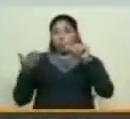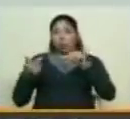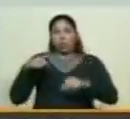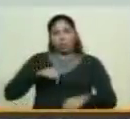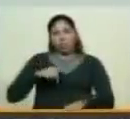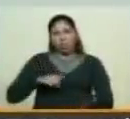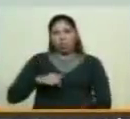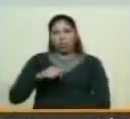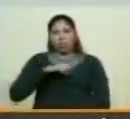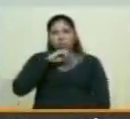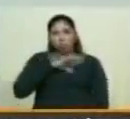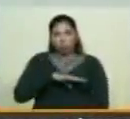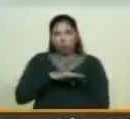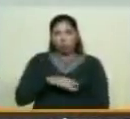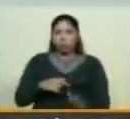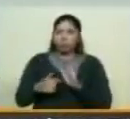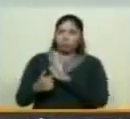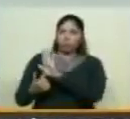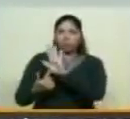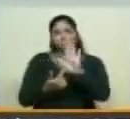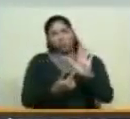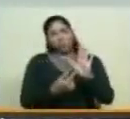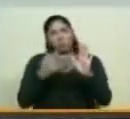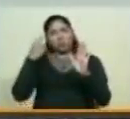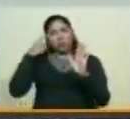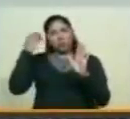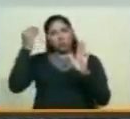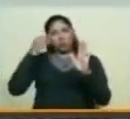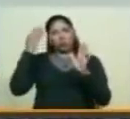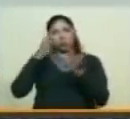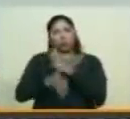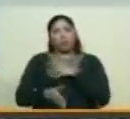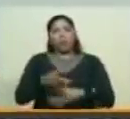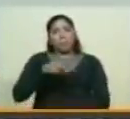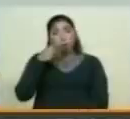cuadro lejos la profundidad de su pensamiento político